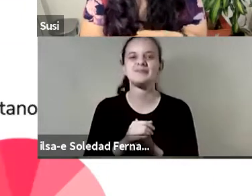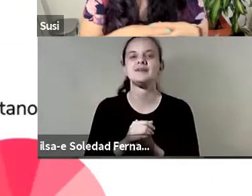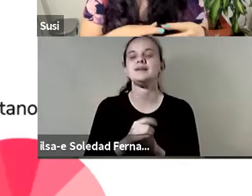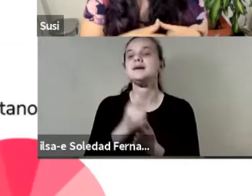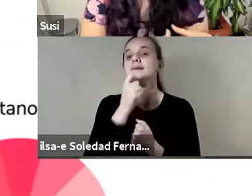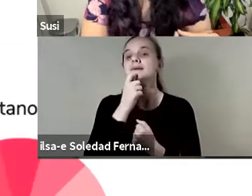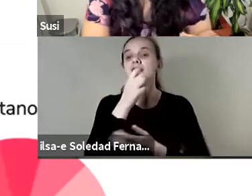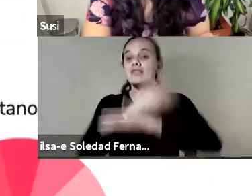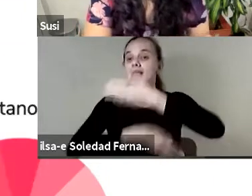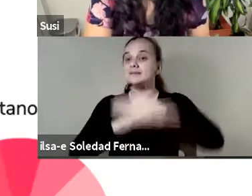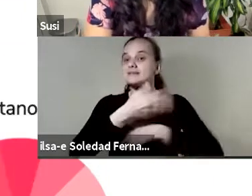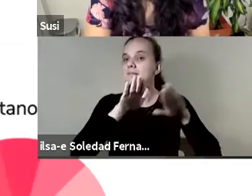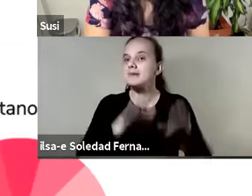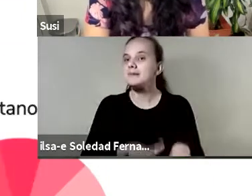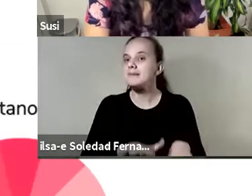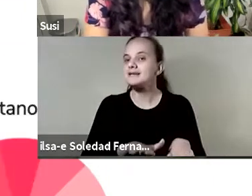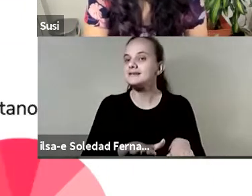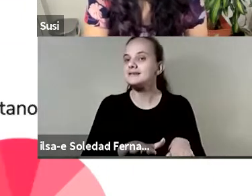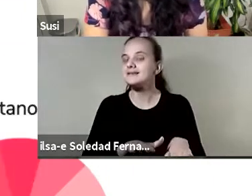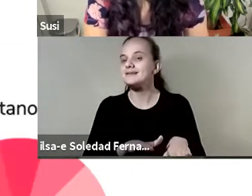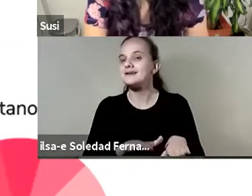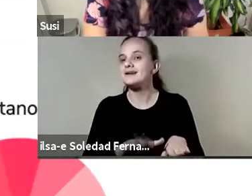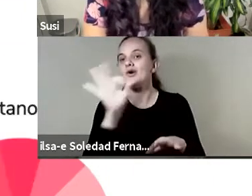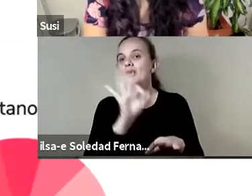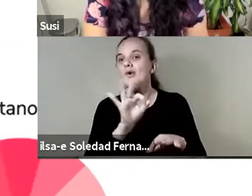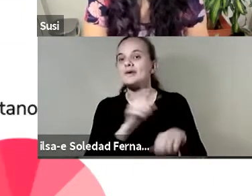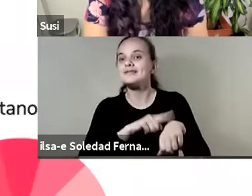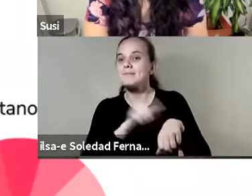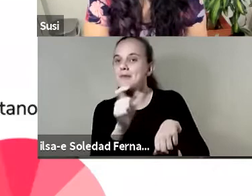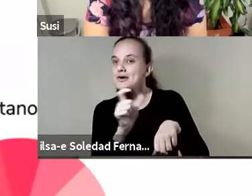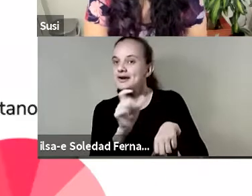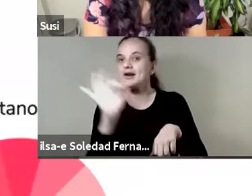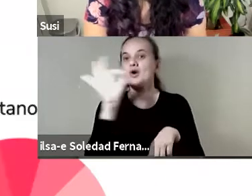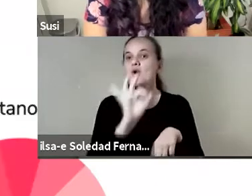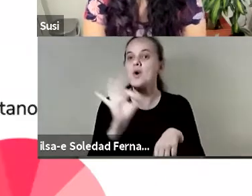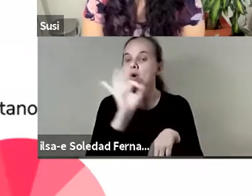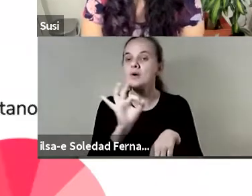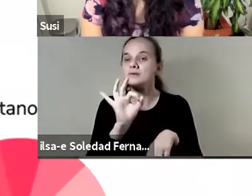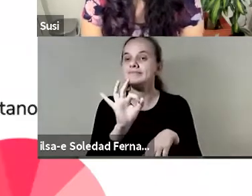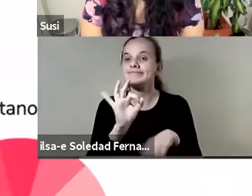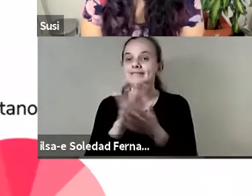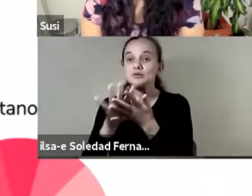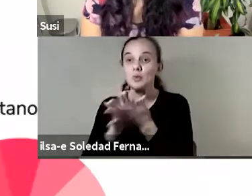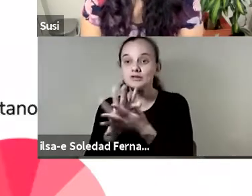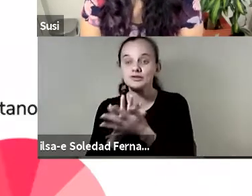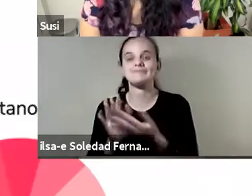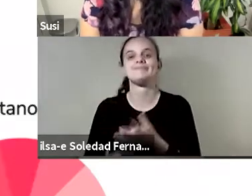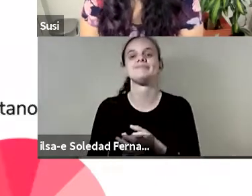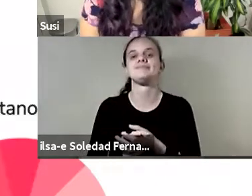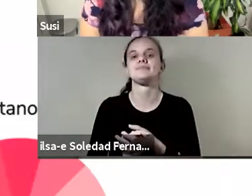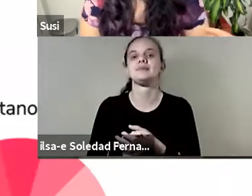tema, pero vamos a dar un par de ejemplos también de discapacidad permanente, temporaria